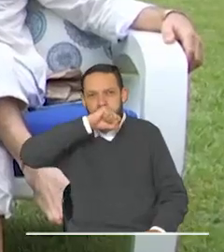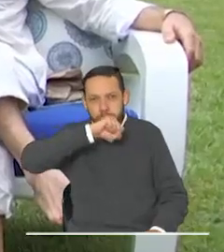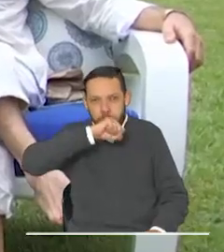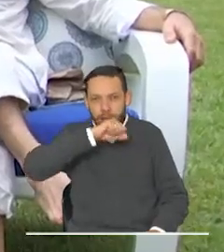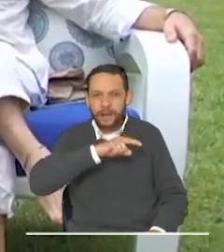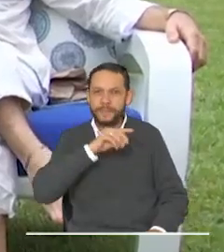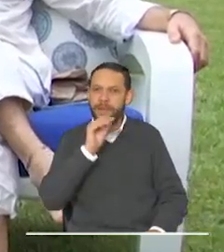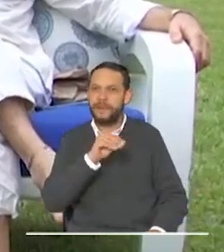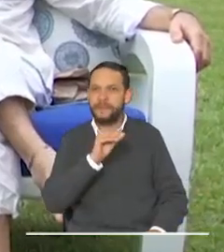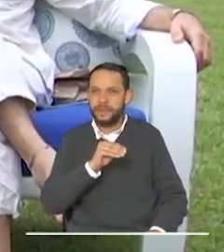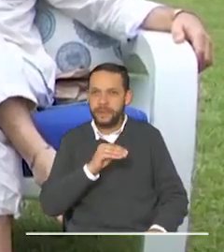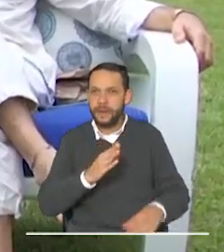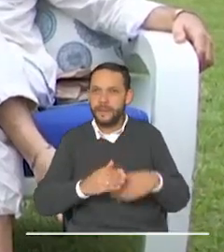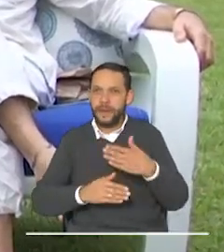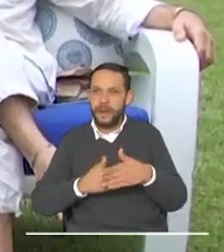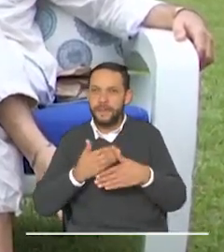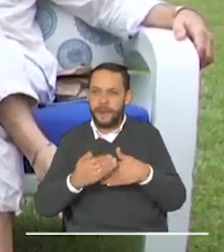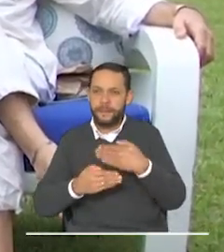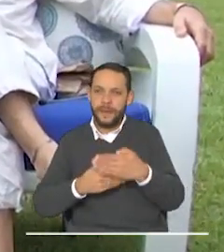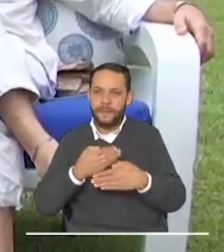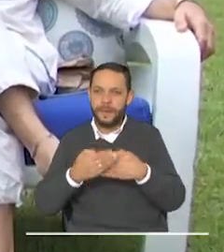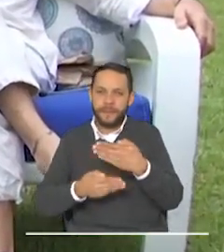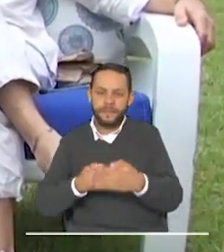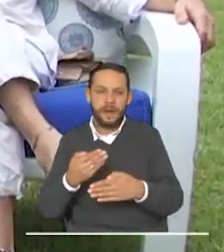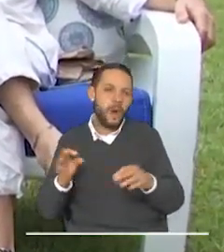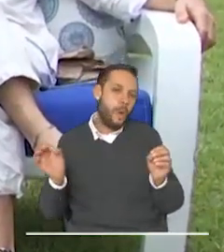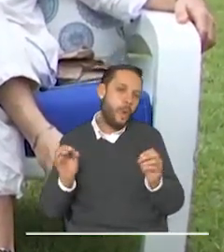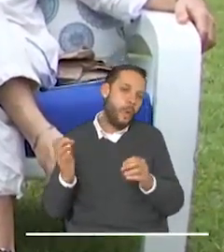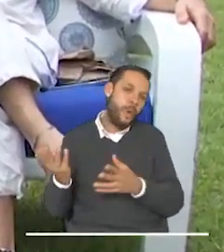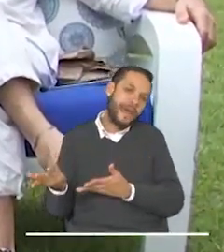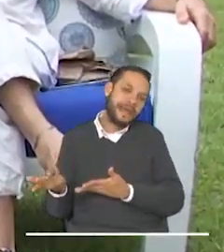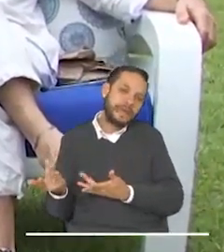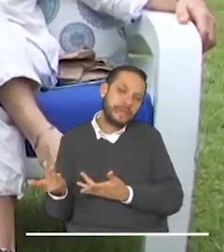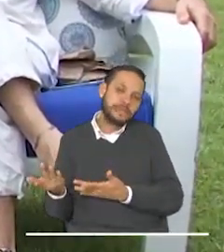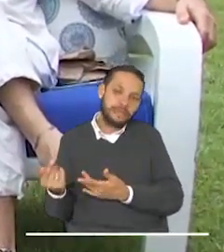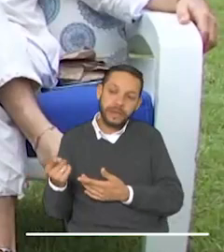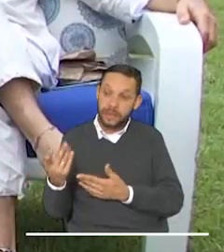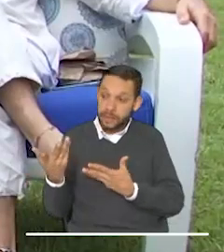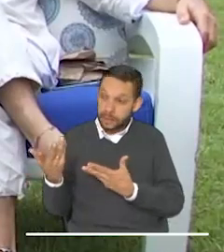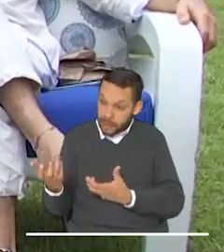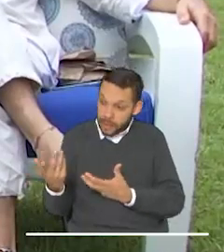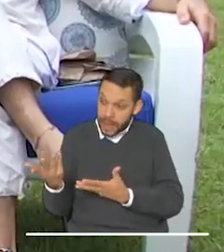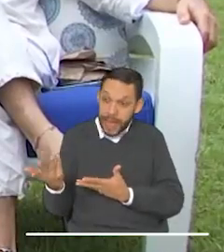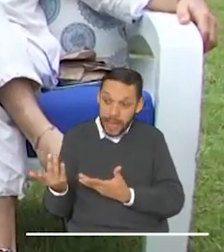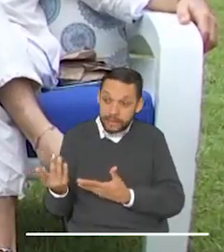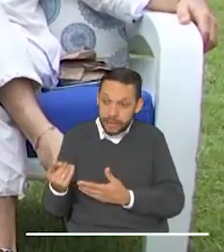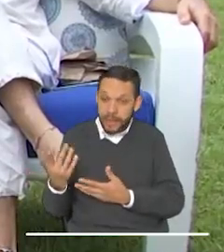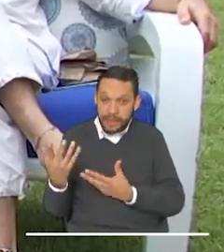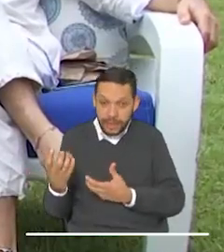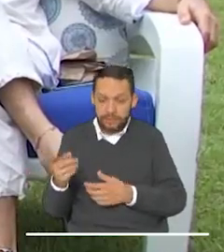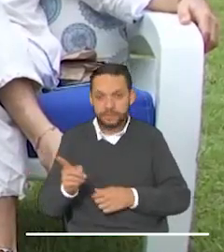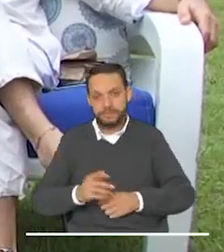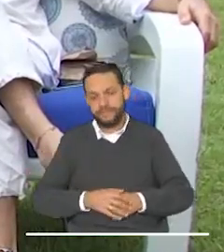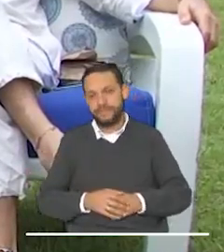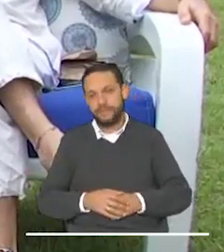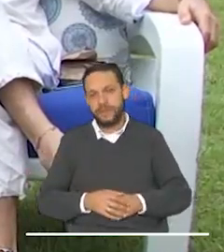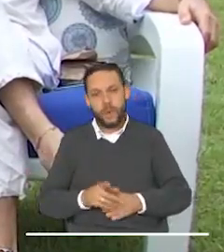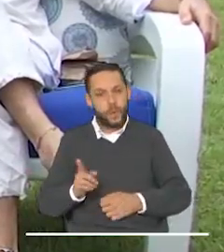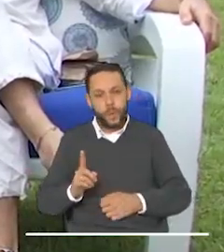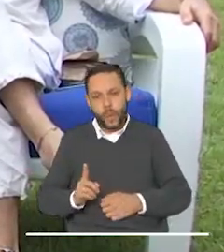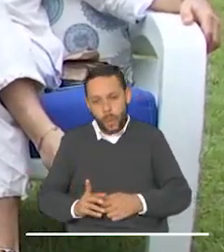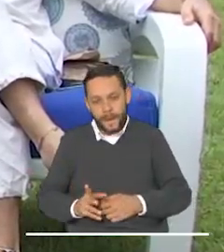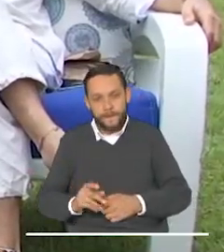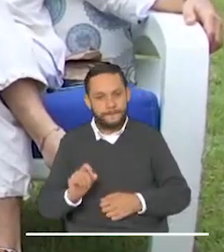y no estar esperando a que ellos realmente tengan ganas o motivación no no siempre se tiene por ejemplo cuando